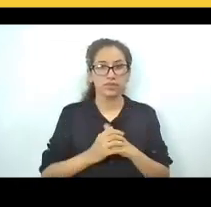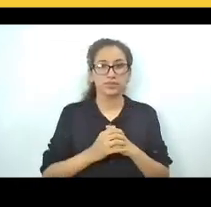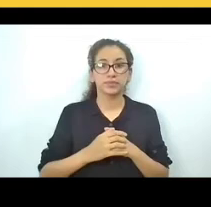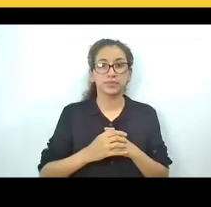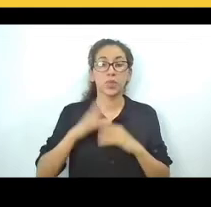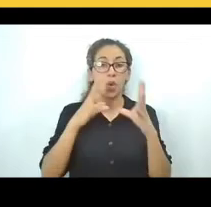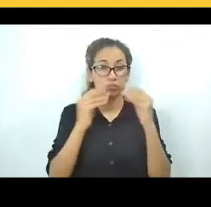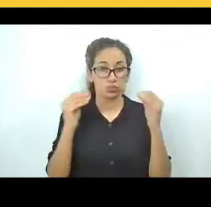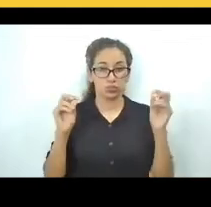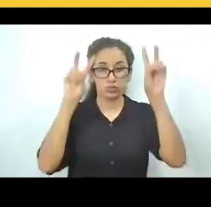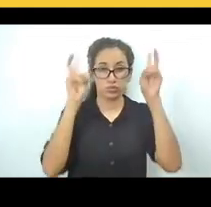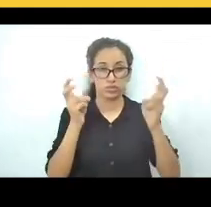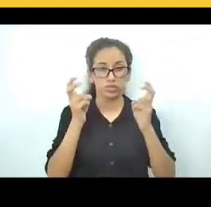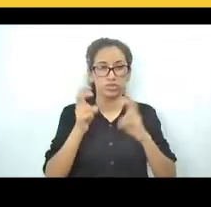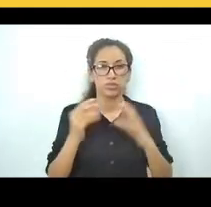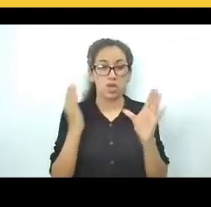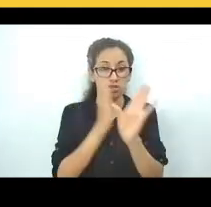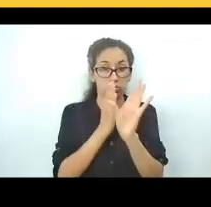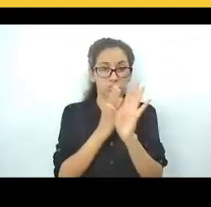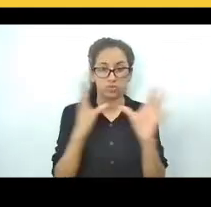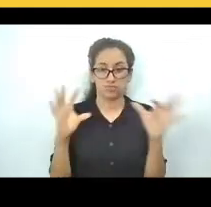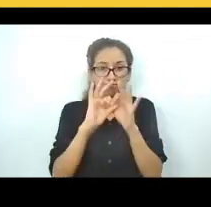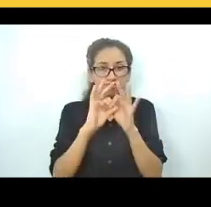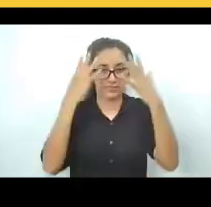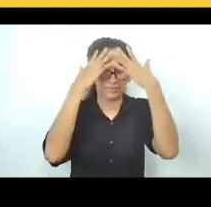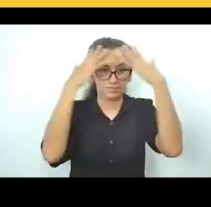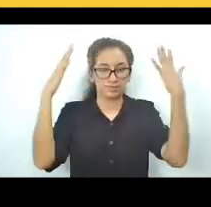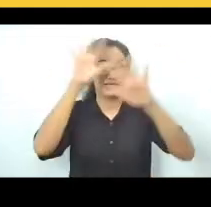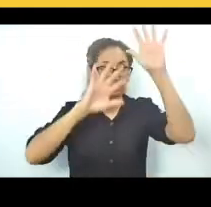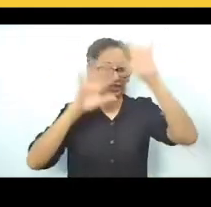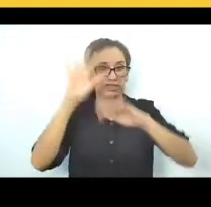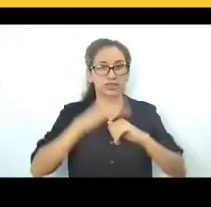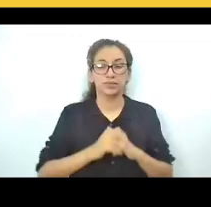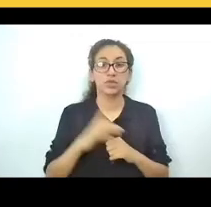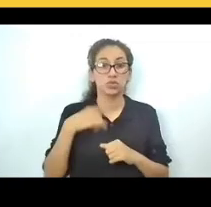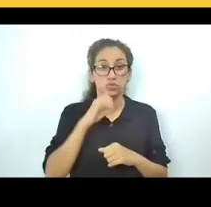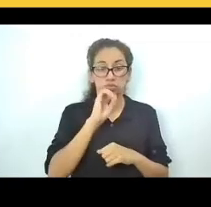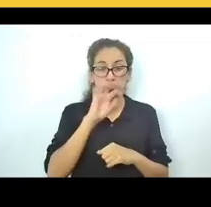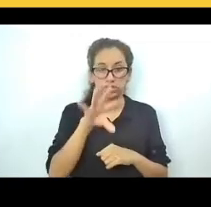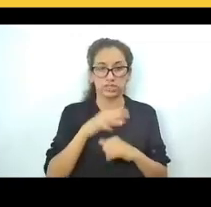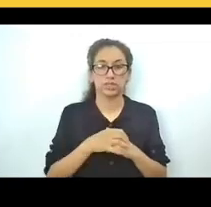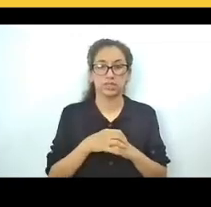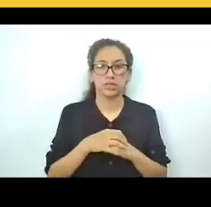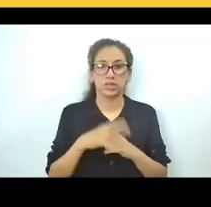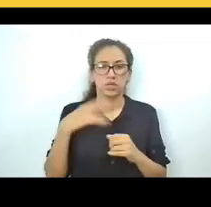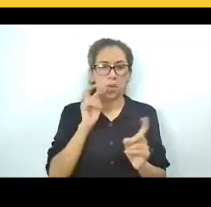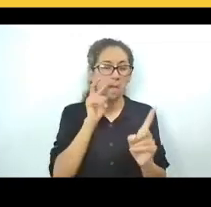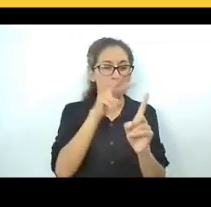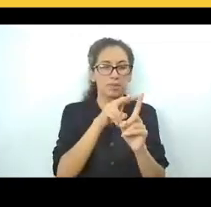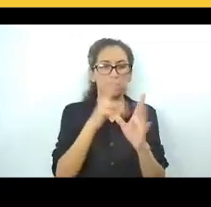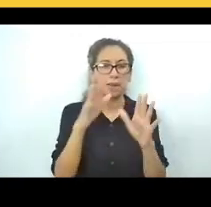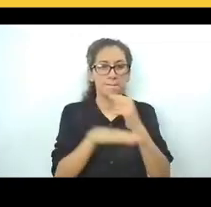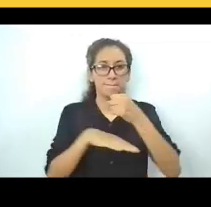muchas causas psicológicas que tienen que ver con el tema del estrés, ¿no? Y te voy a mencionar algo que he visto de manera muy usual desde la